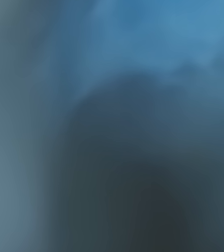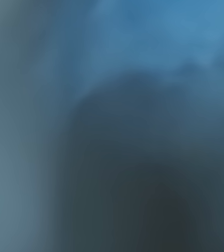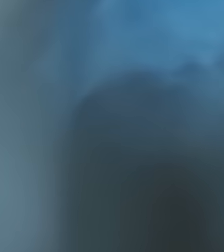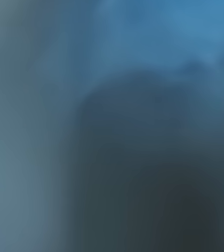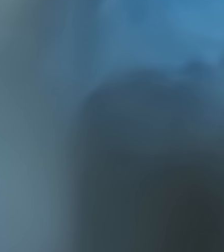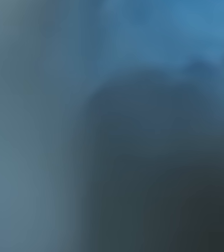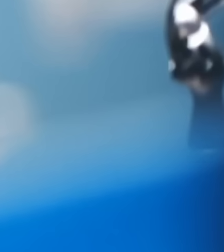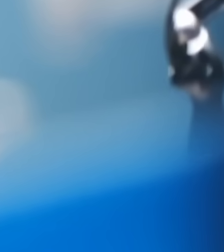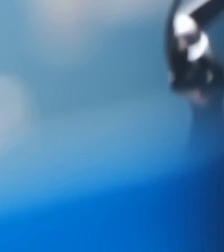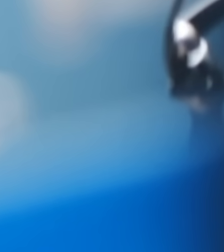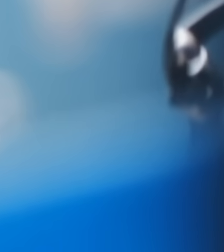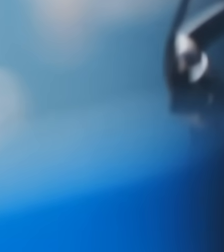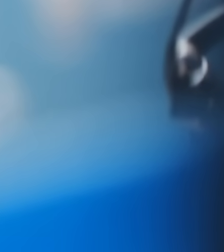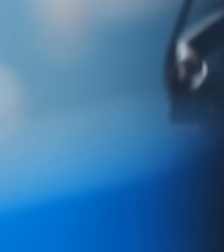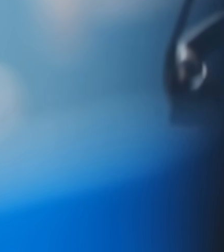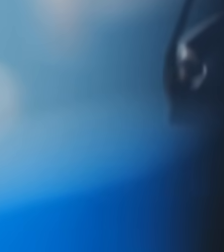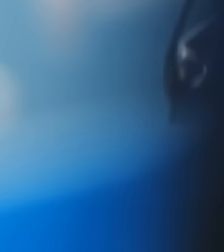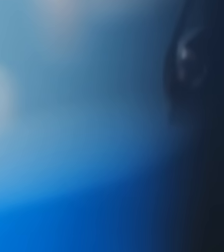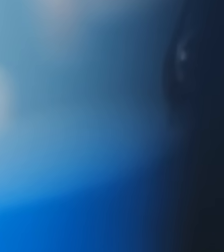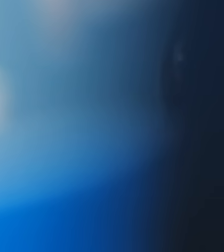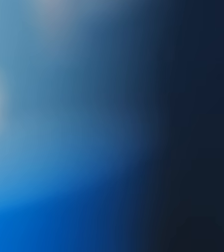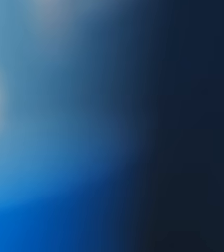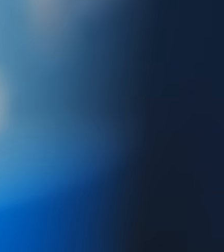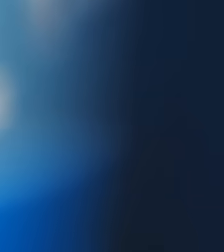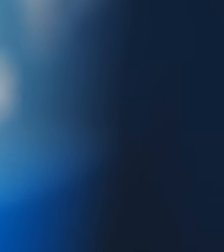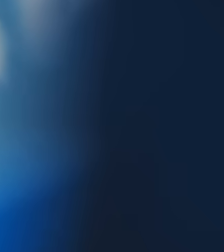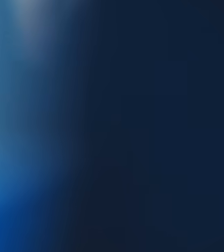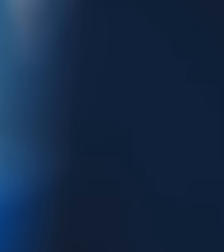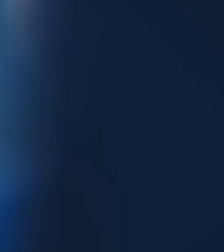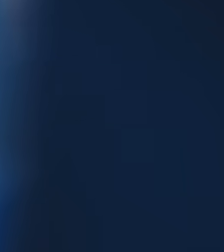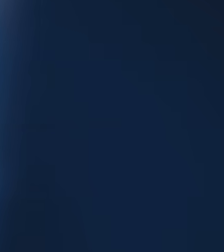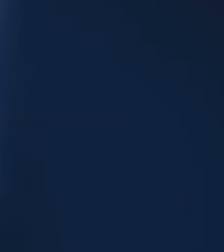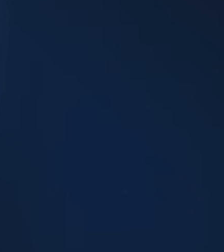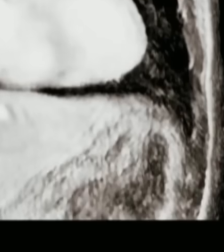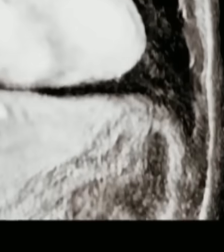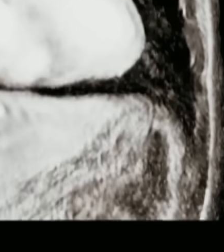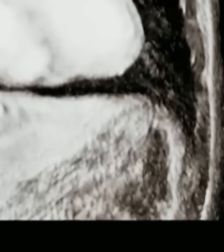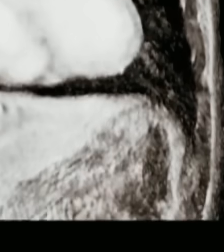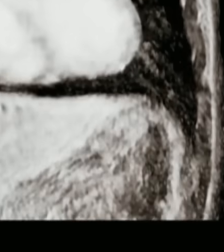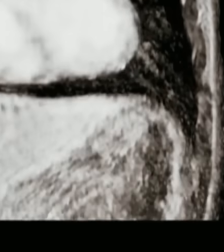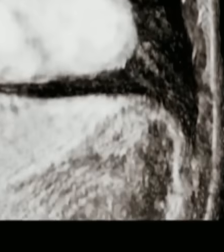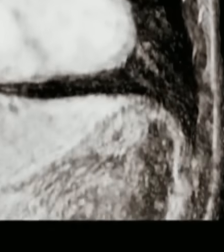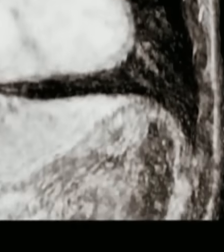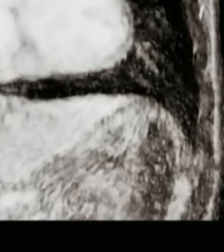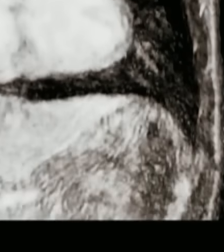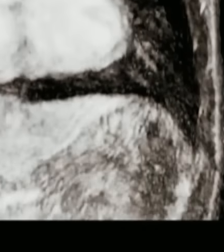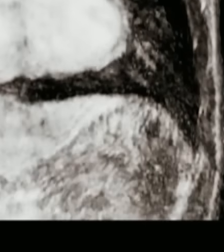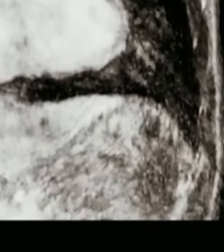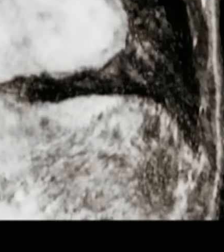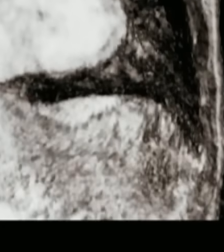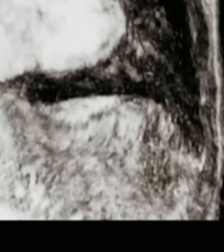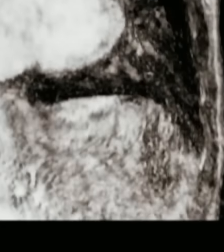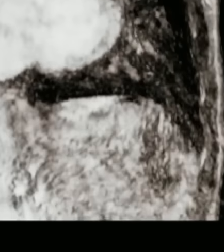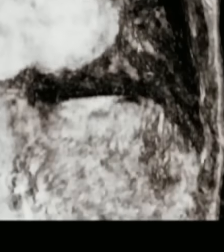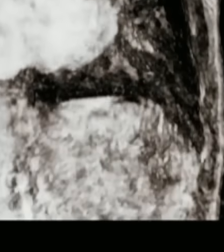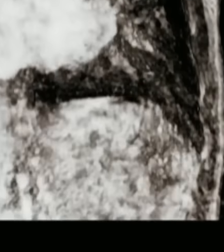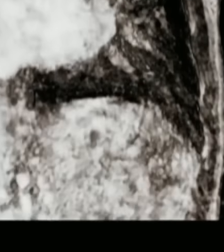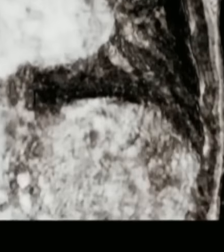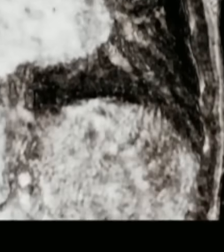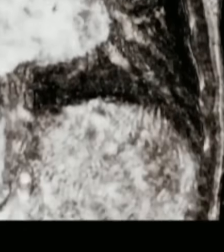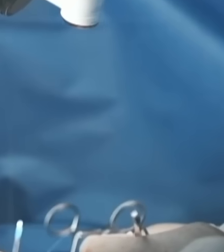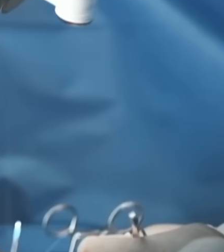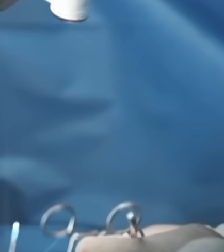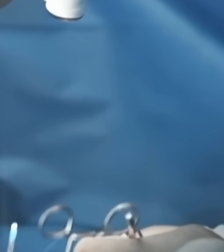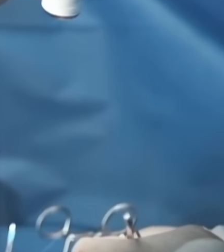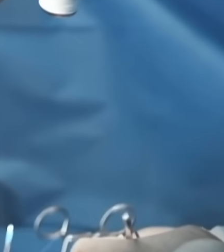Ortegón, egresada de esta institución, quien se convirtió en la primera mujer en realizar un trasplante de corazón en Latinoamérica, México y en el